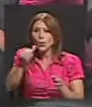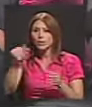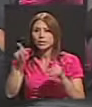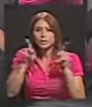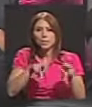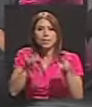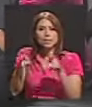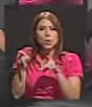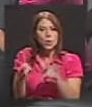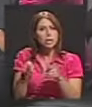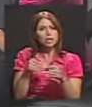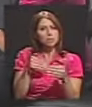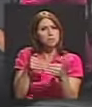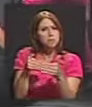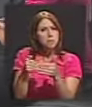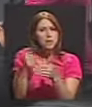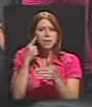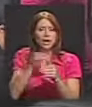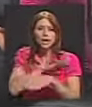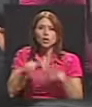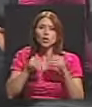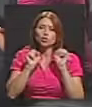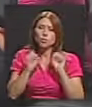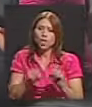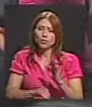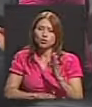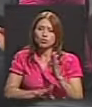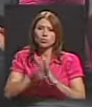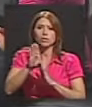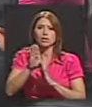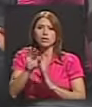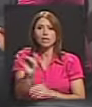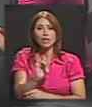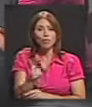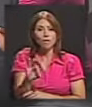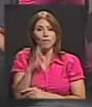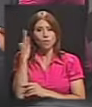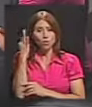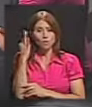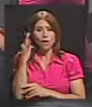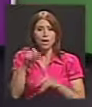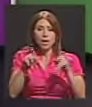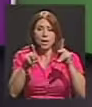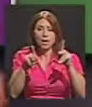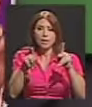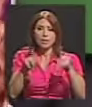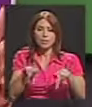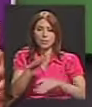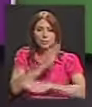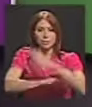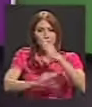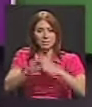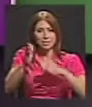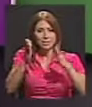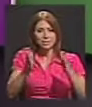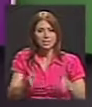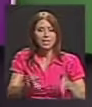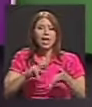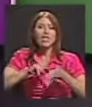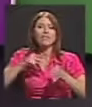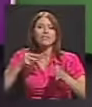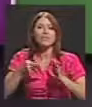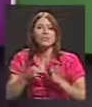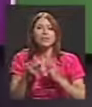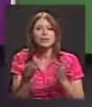para que todos podamos crecer de igual forma el discapacitado implica lo siguiente